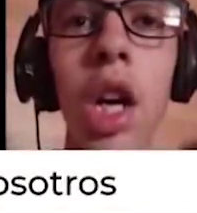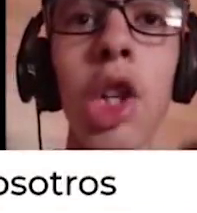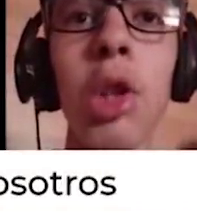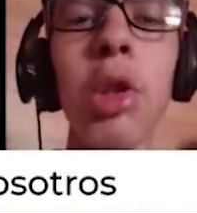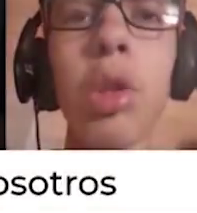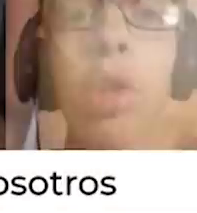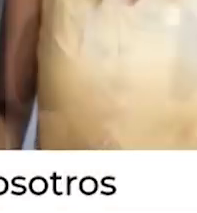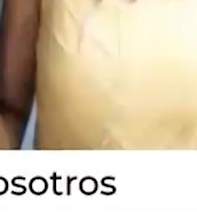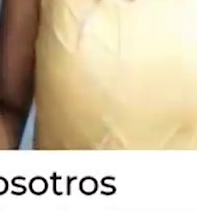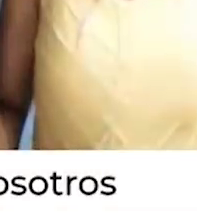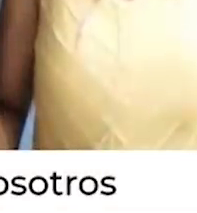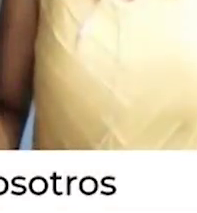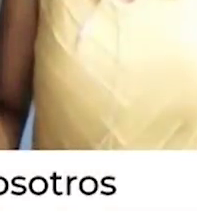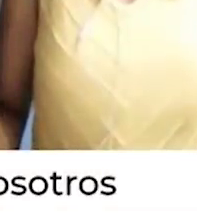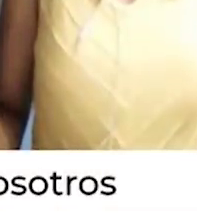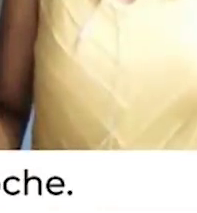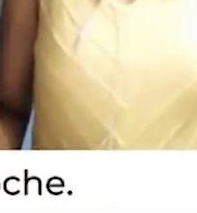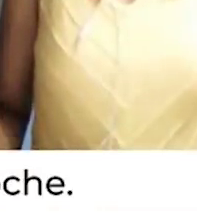Oh,